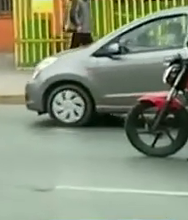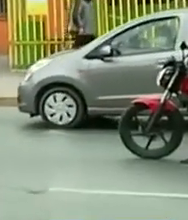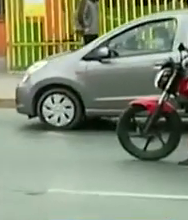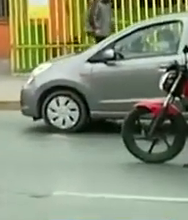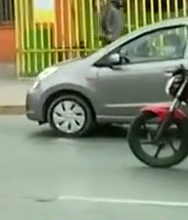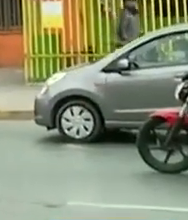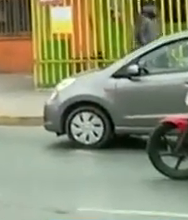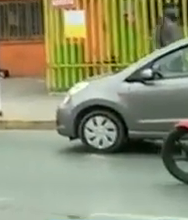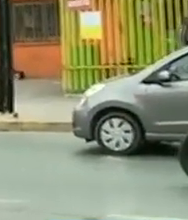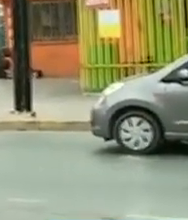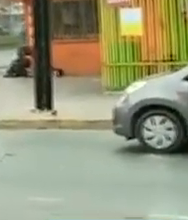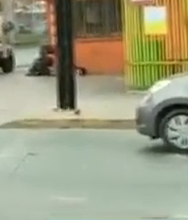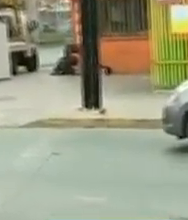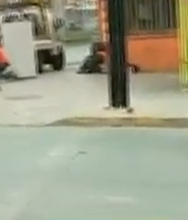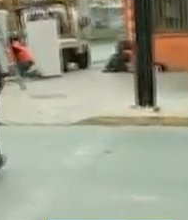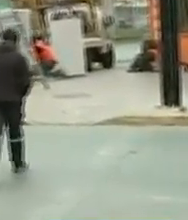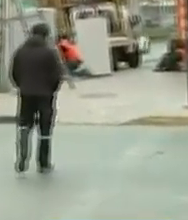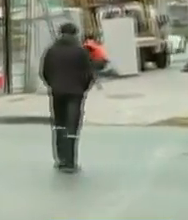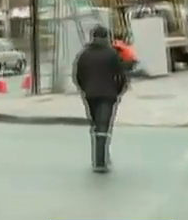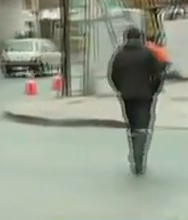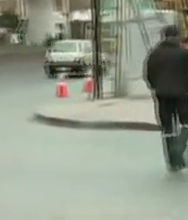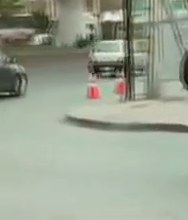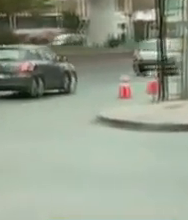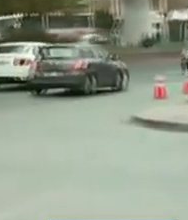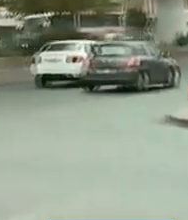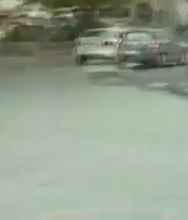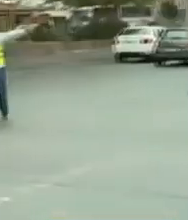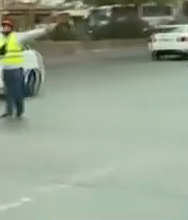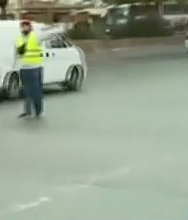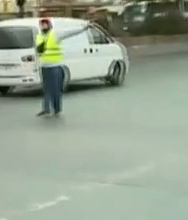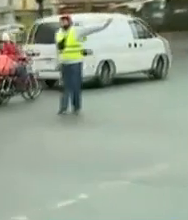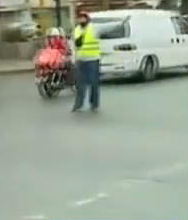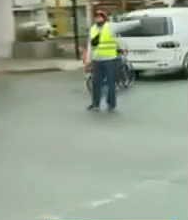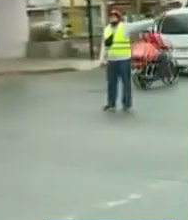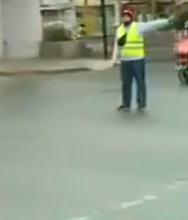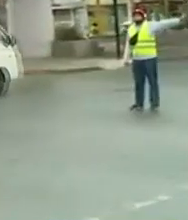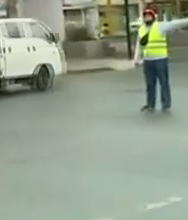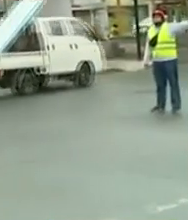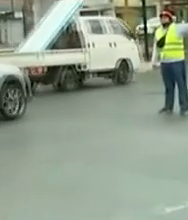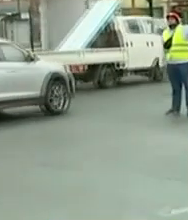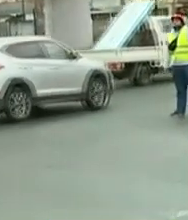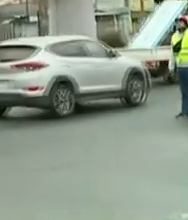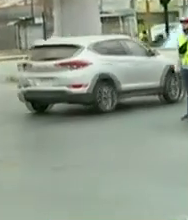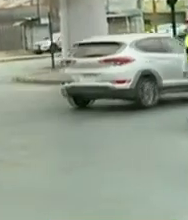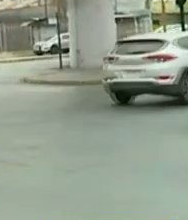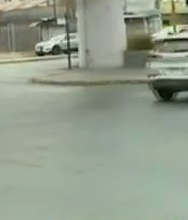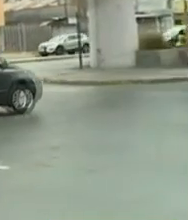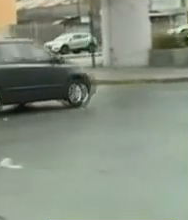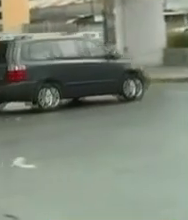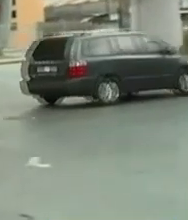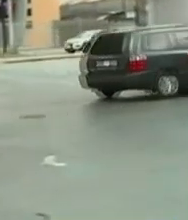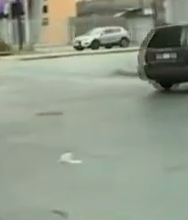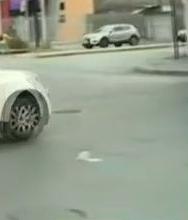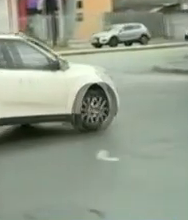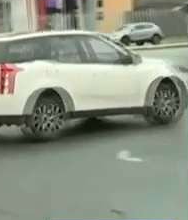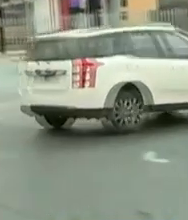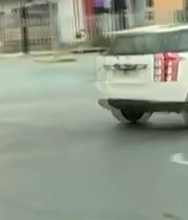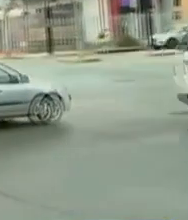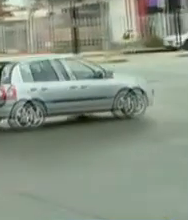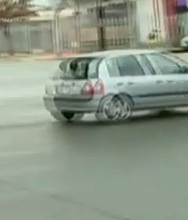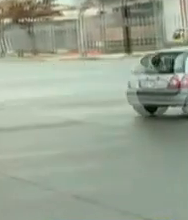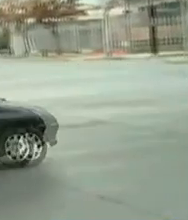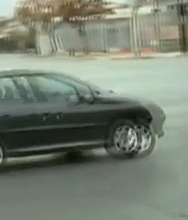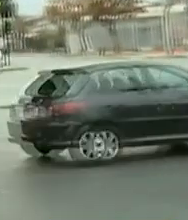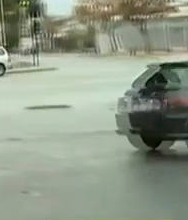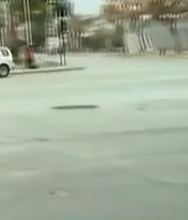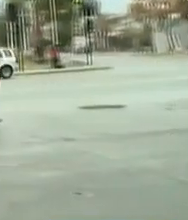aparte, Karim, el frío. Bien helado, 10 grados la temperatura hasta ahora en la Florida. Es verdad, muy, muy, muy, un buen punto, lo íbamos a hacer. Es